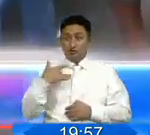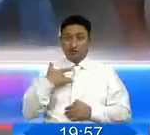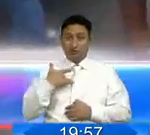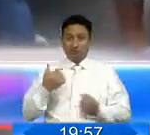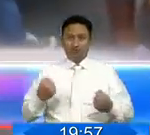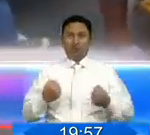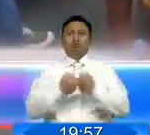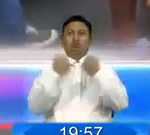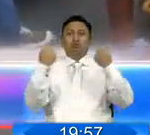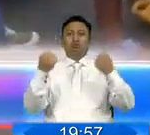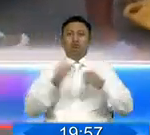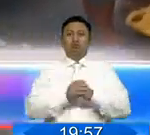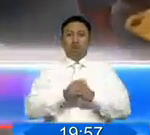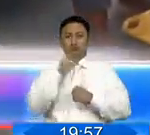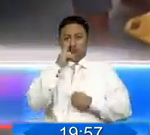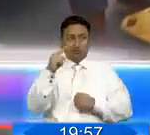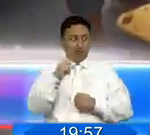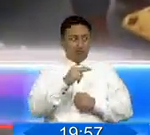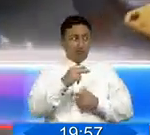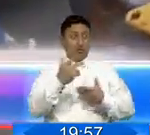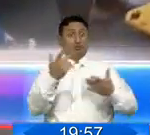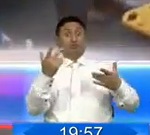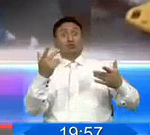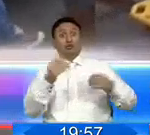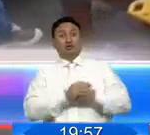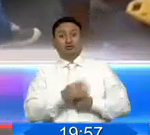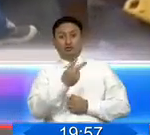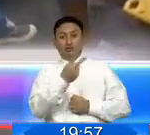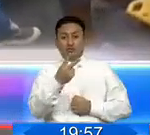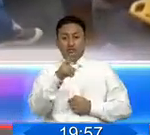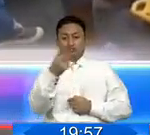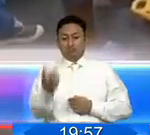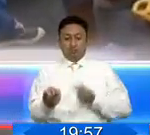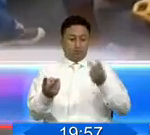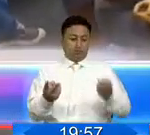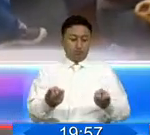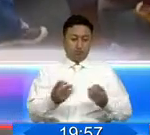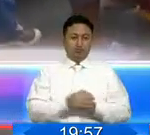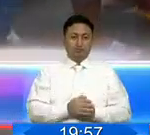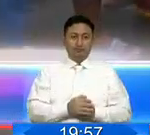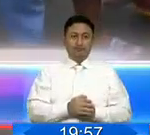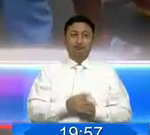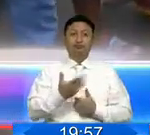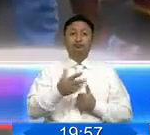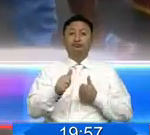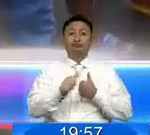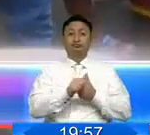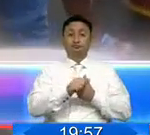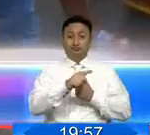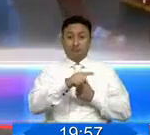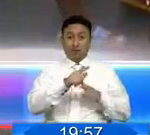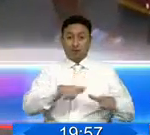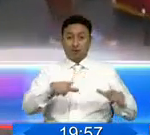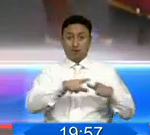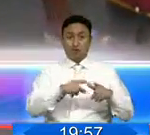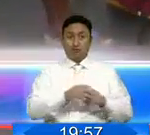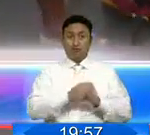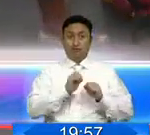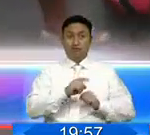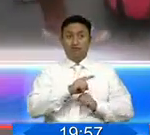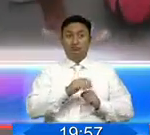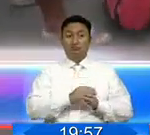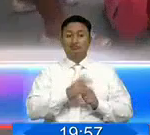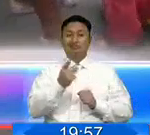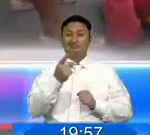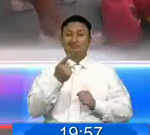¡oh! Y yo veo, digo, un accidente y lo veo a los dos tirados en el suelo. Por fortuna, a pocos metros del sitio del percance existe un puesto